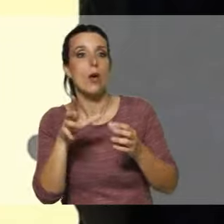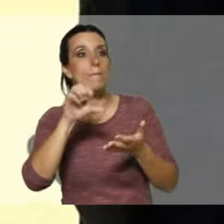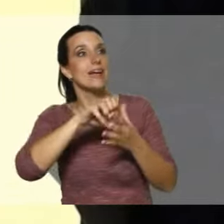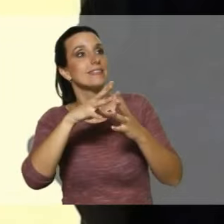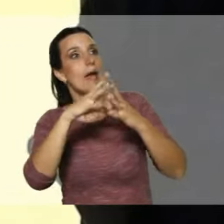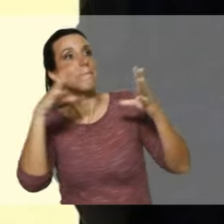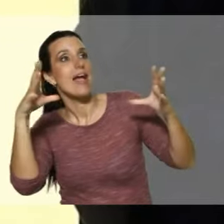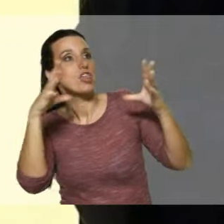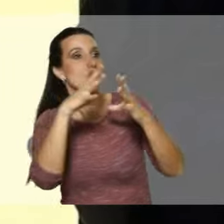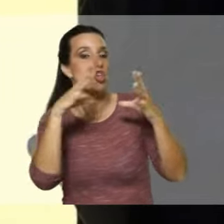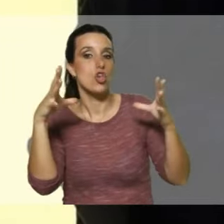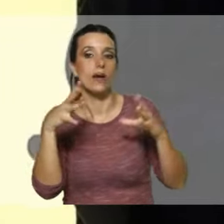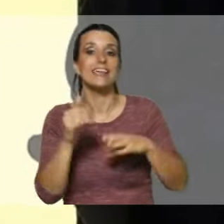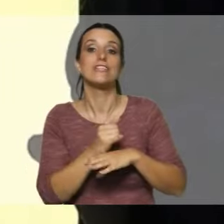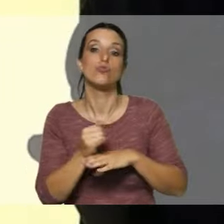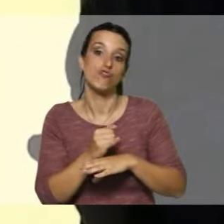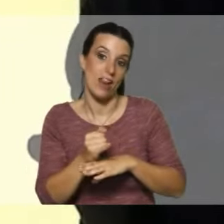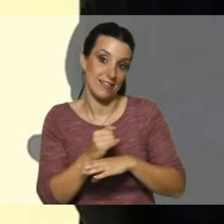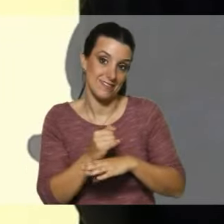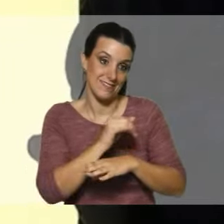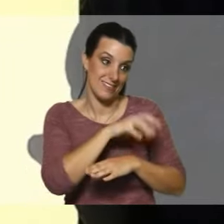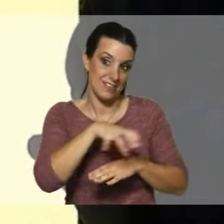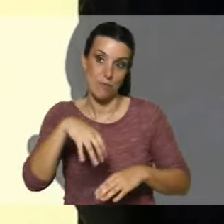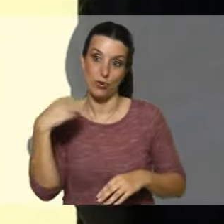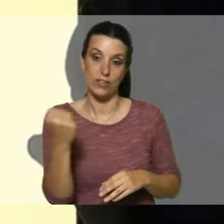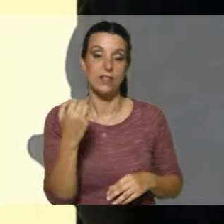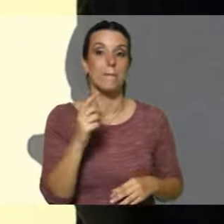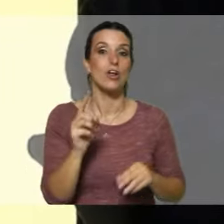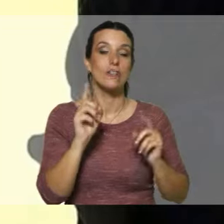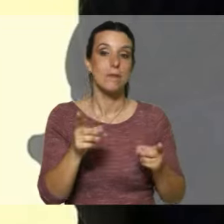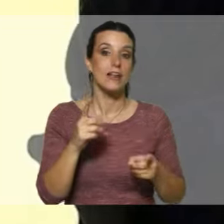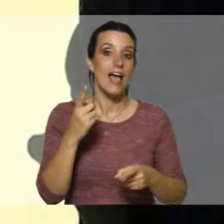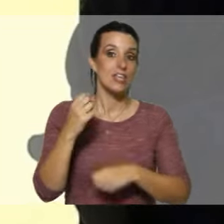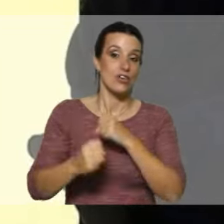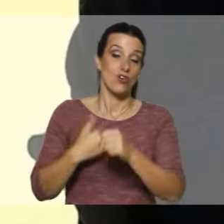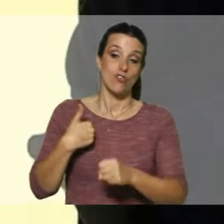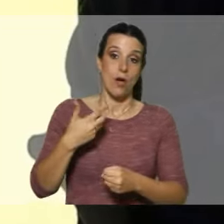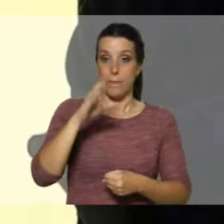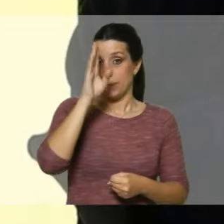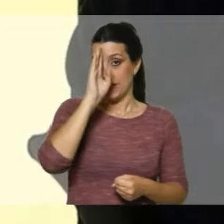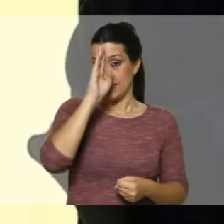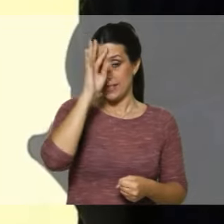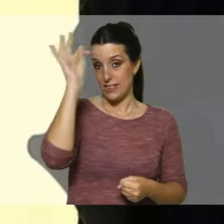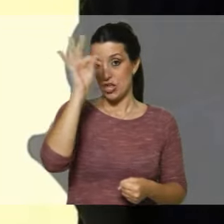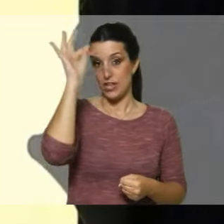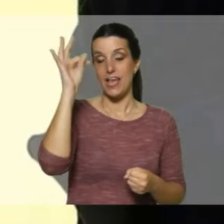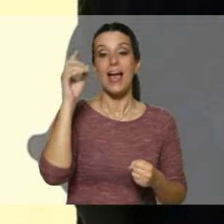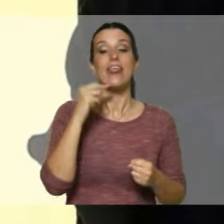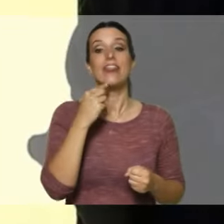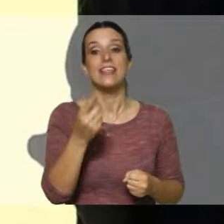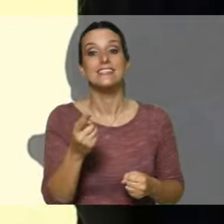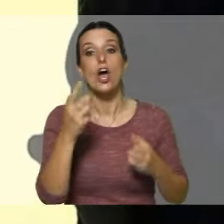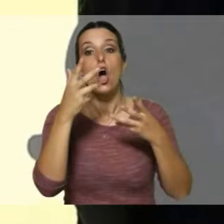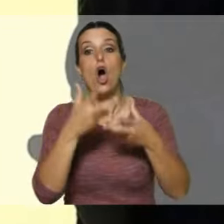país que son sus instituciones pero muchos años que yo aprendí la teoría del órgano que es el